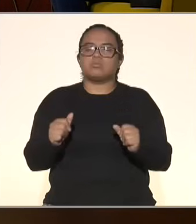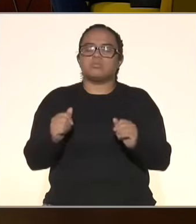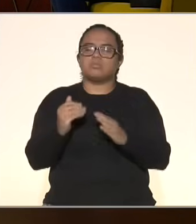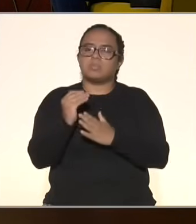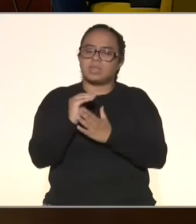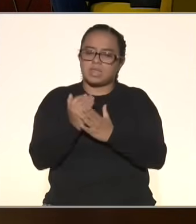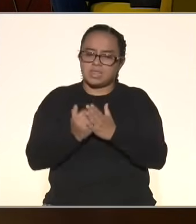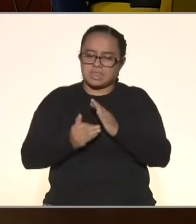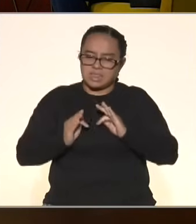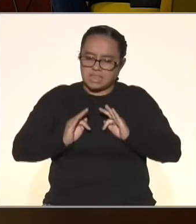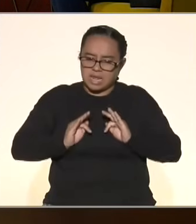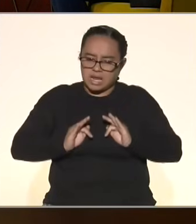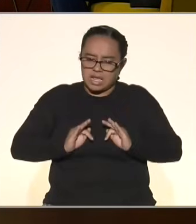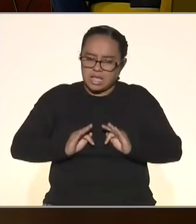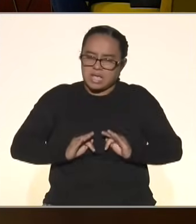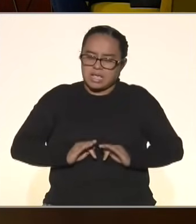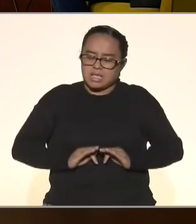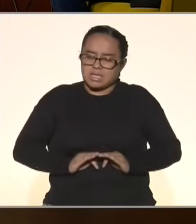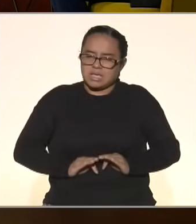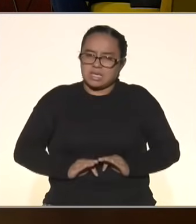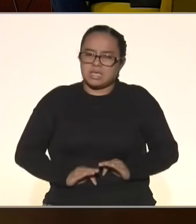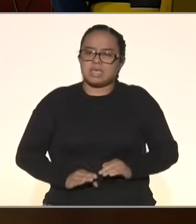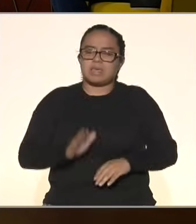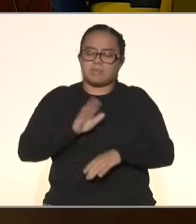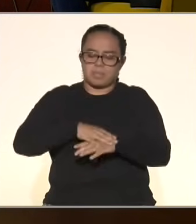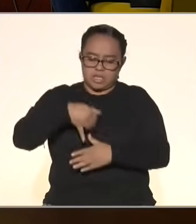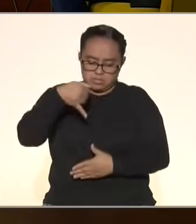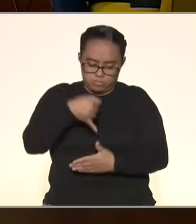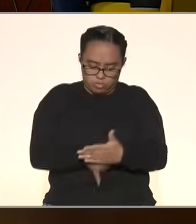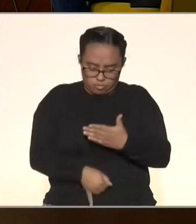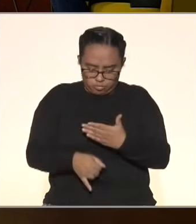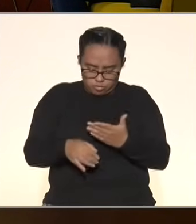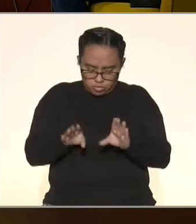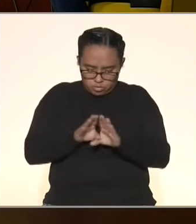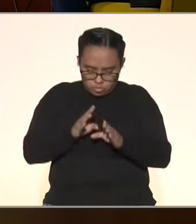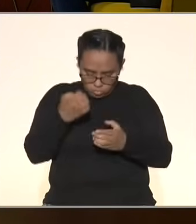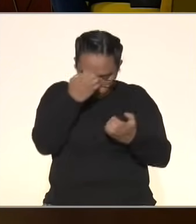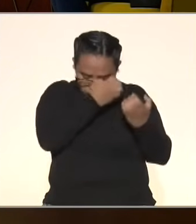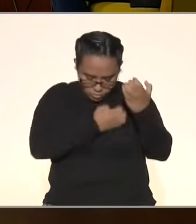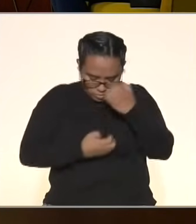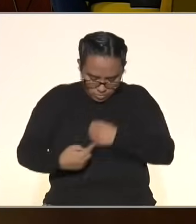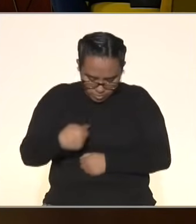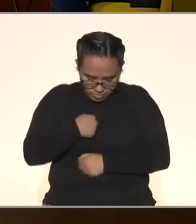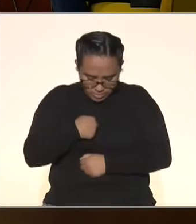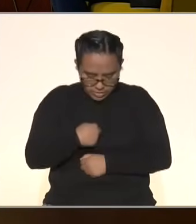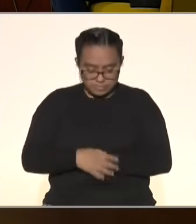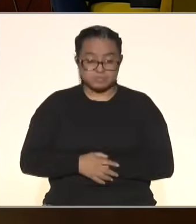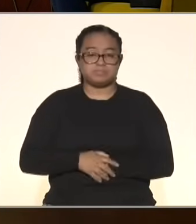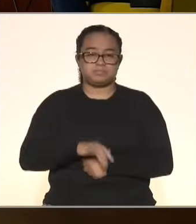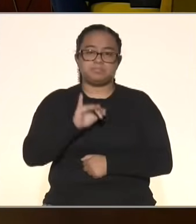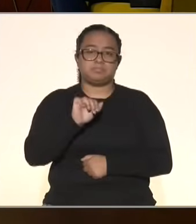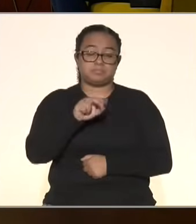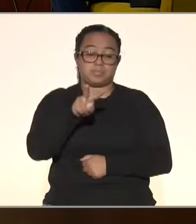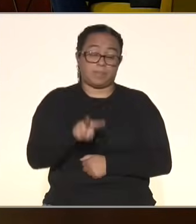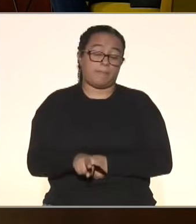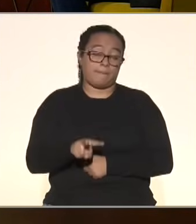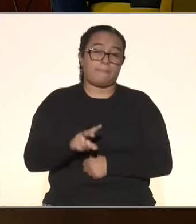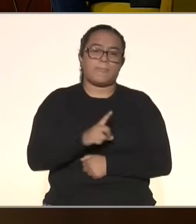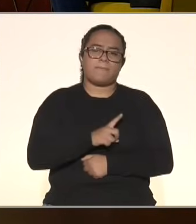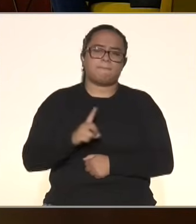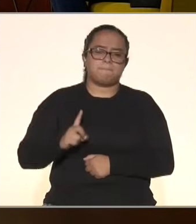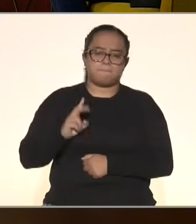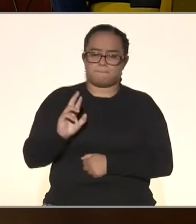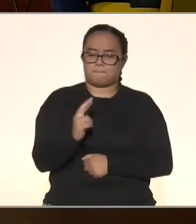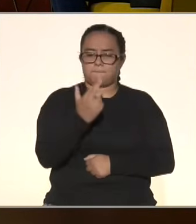como un acompañamiento más profundo de nosotros mismos, ¿no crees? Yo creo que sí, pareciera que sí. Hay que recordar